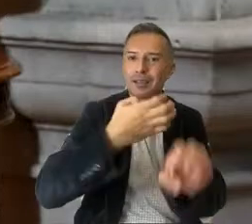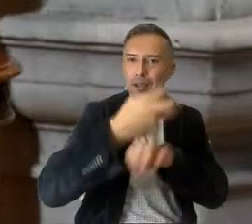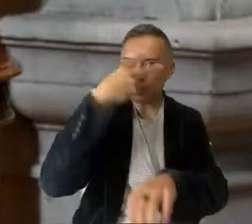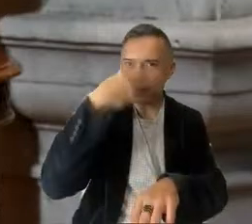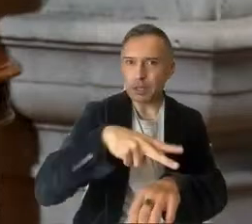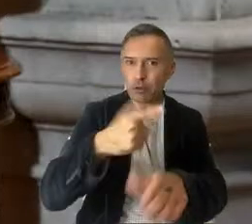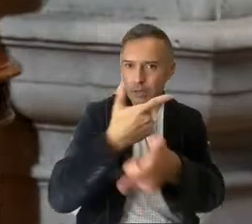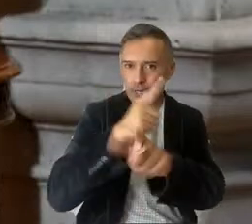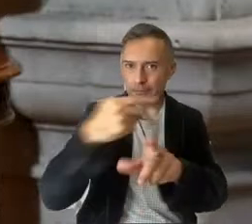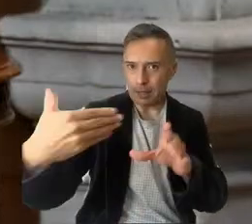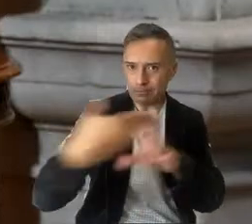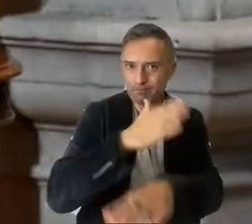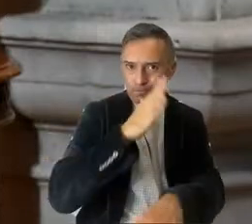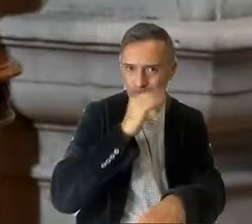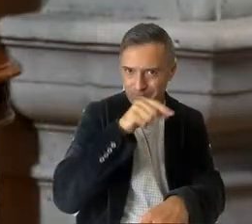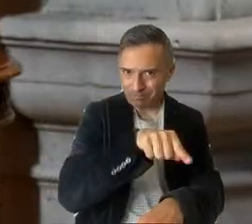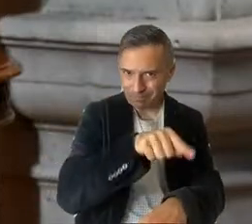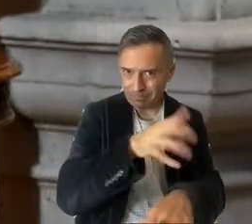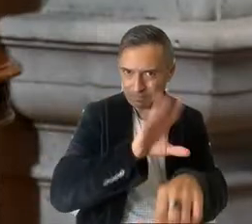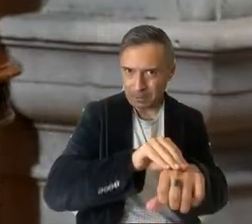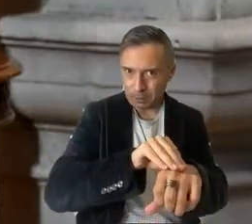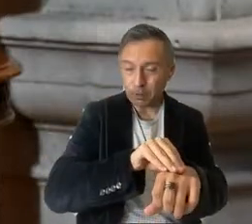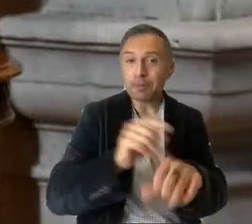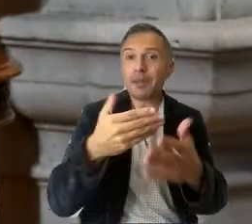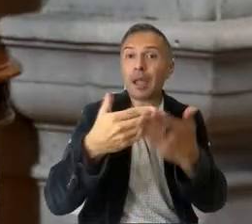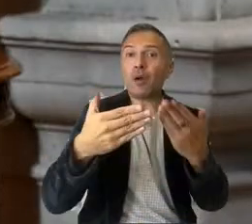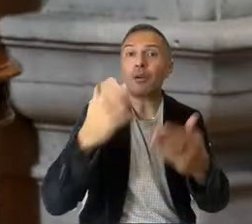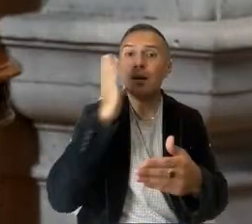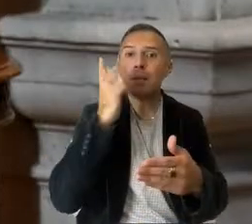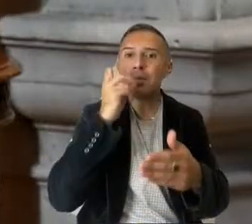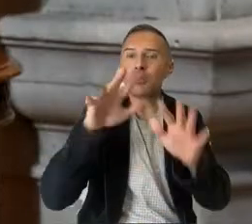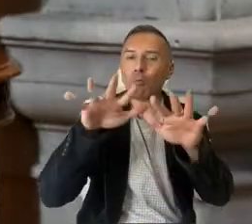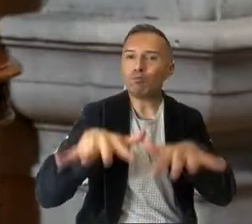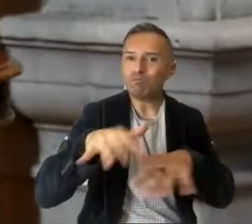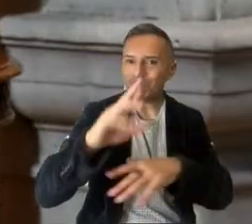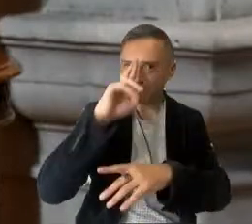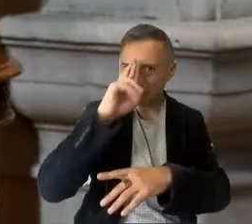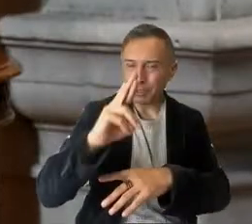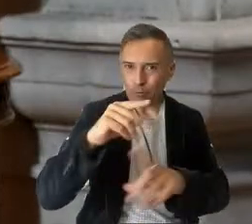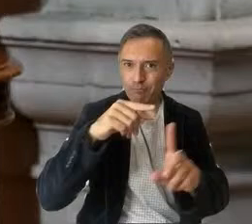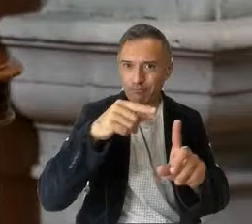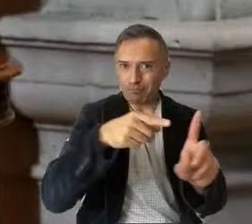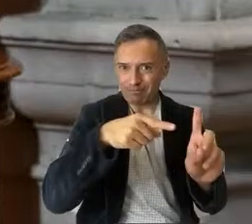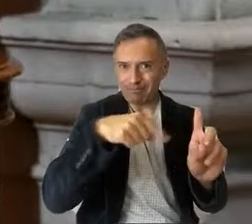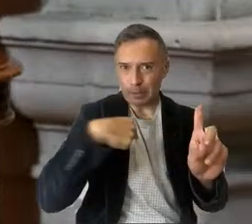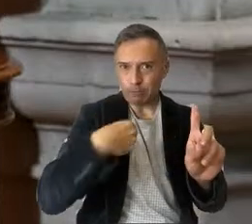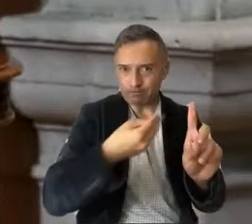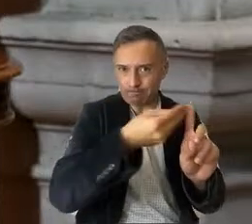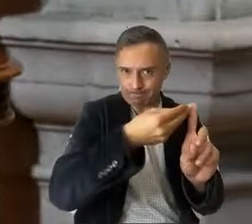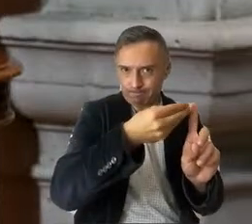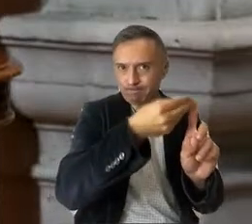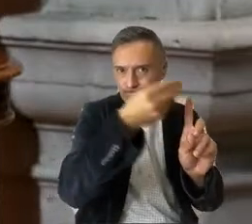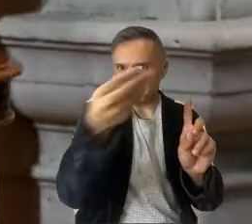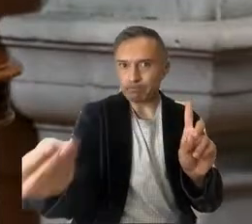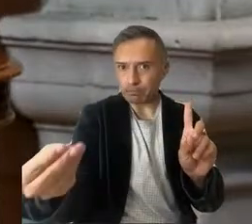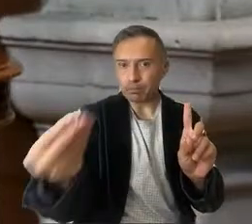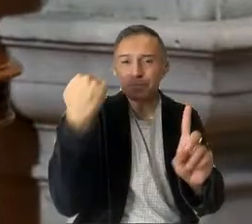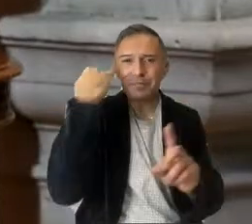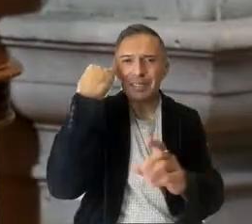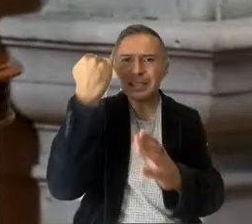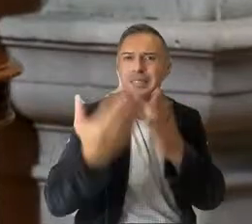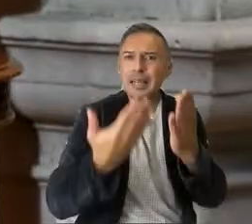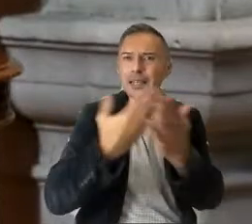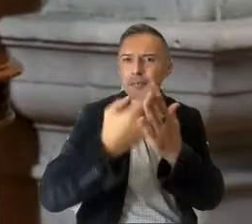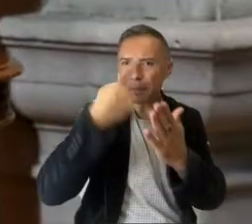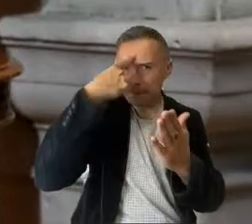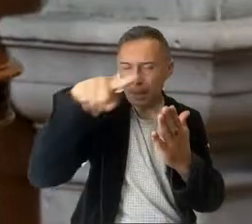Soberano de México, me permito someter a la consideración de esta honorable legislatura por su digno conducto la presente iniciativa